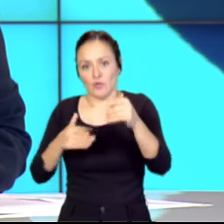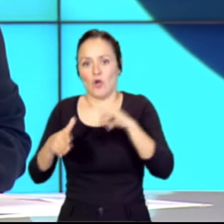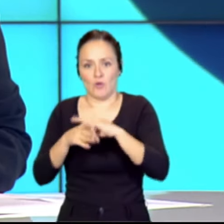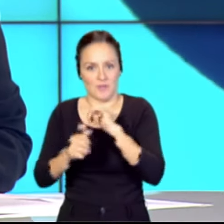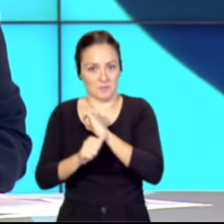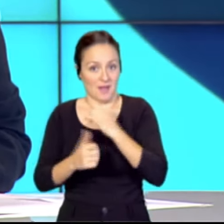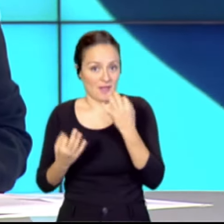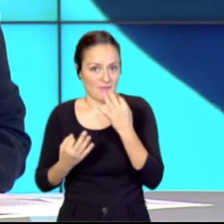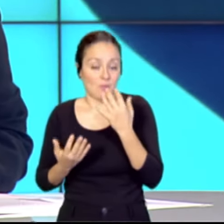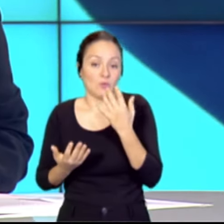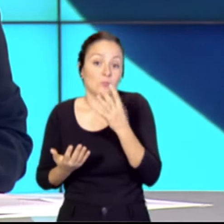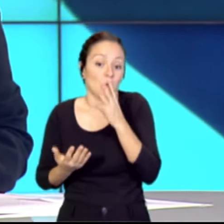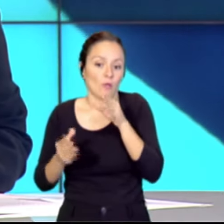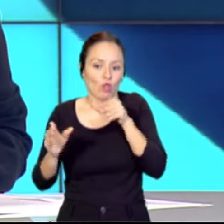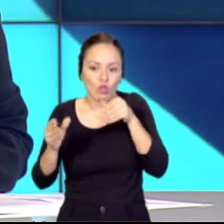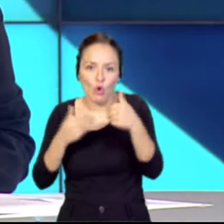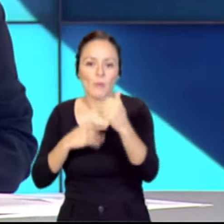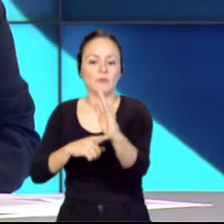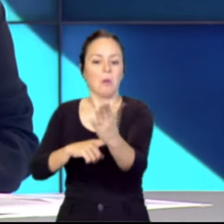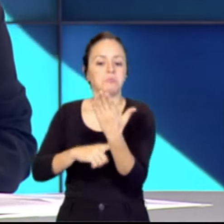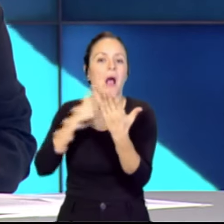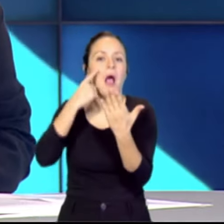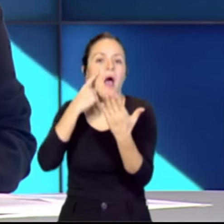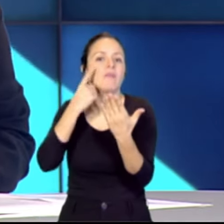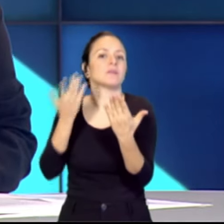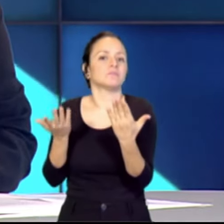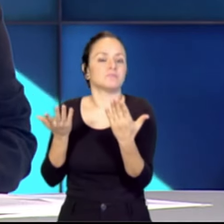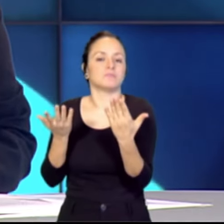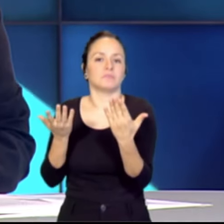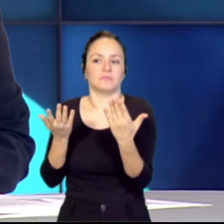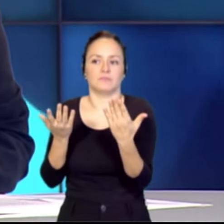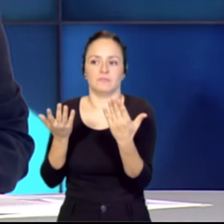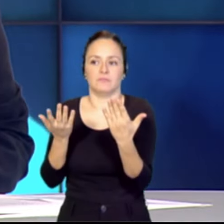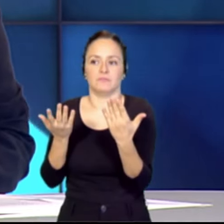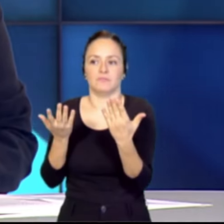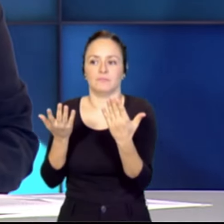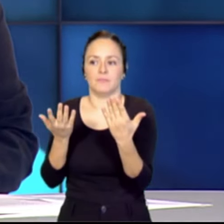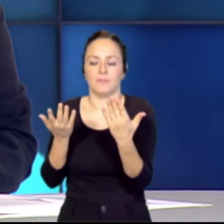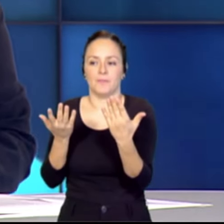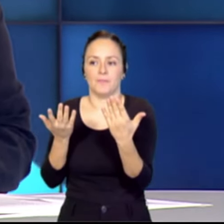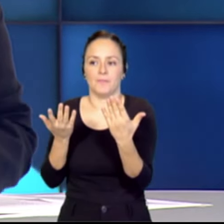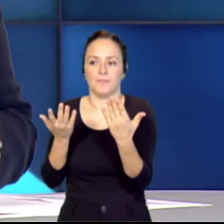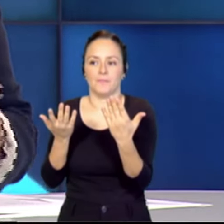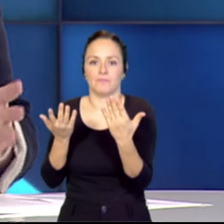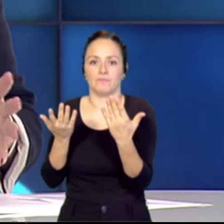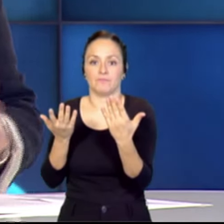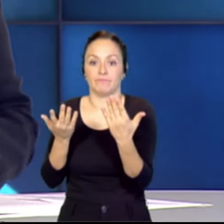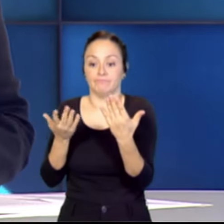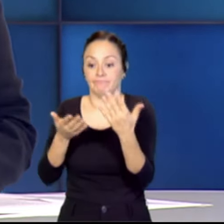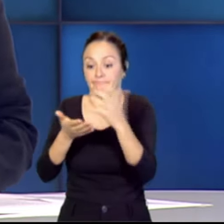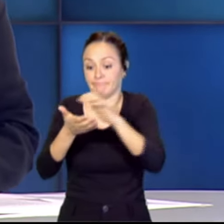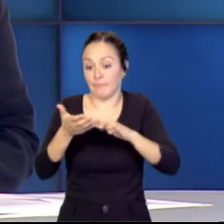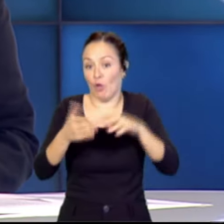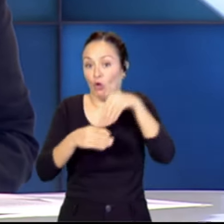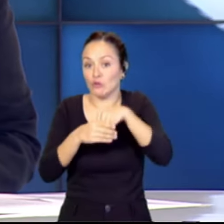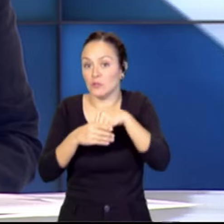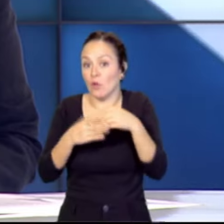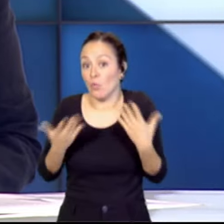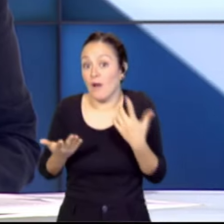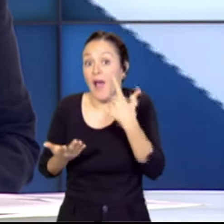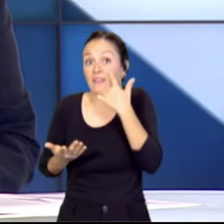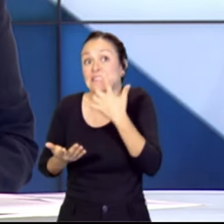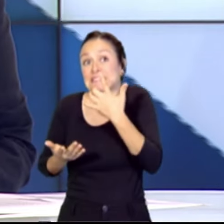documento pues ver exactamente Cuál es el fondo del del documento Y si responde a